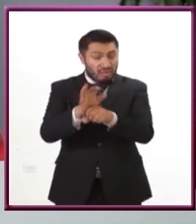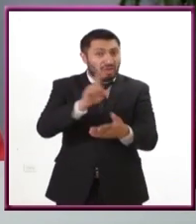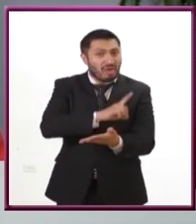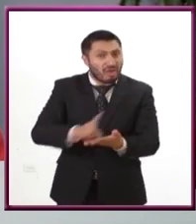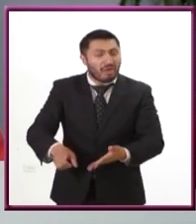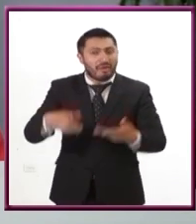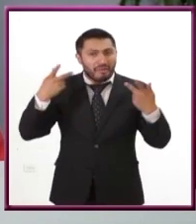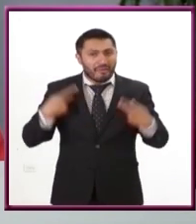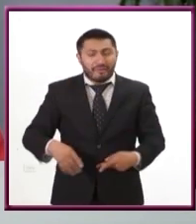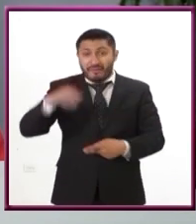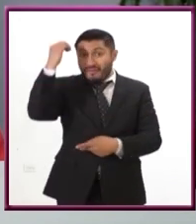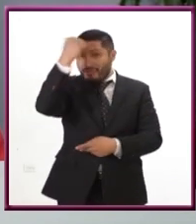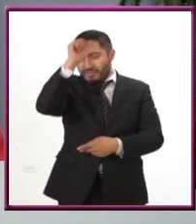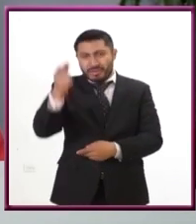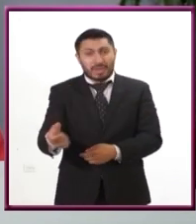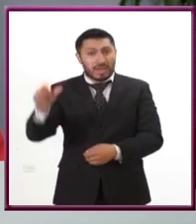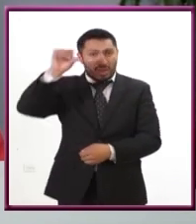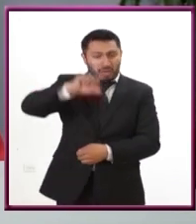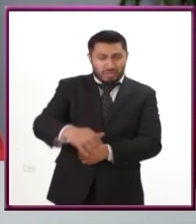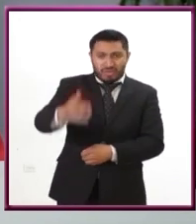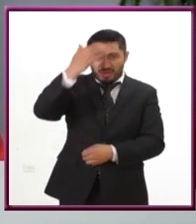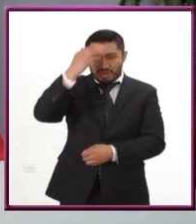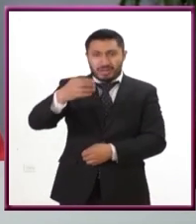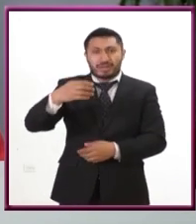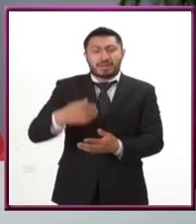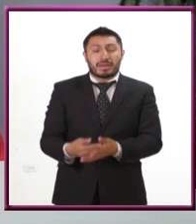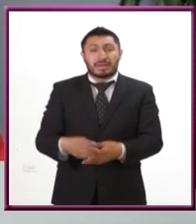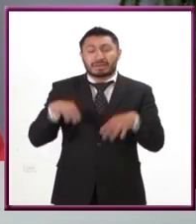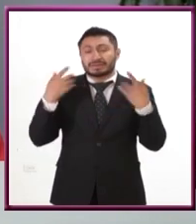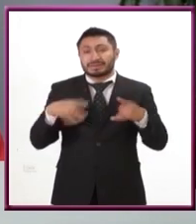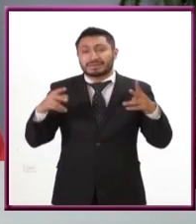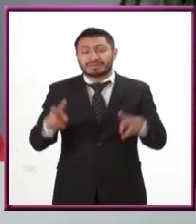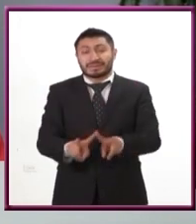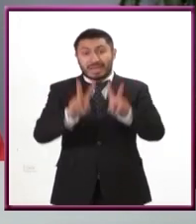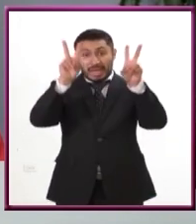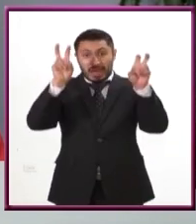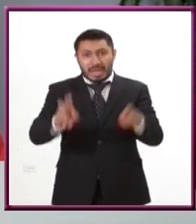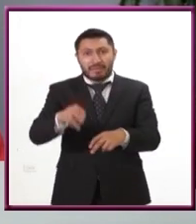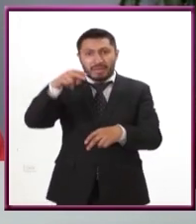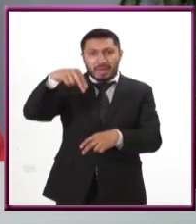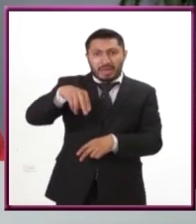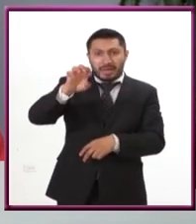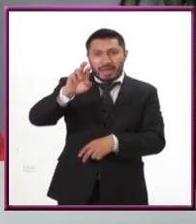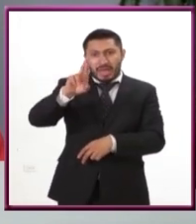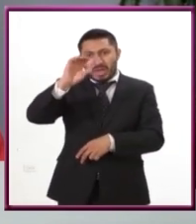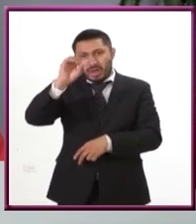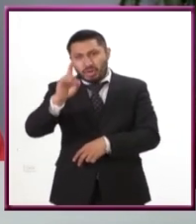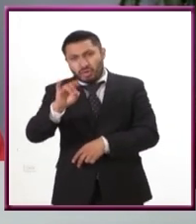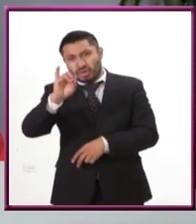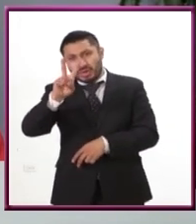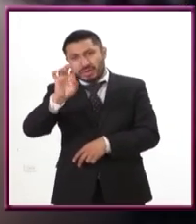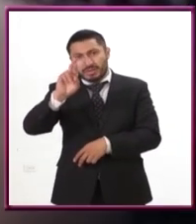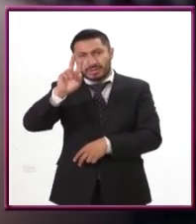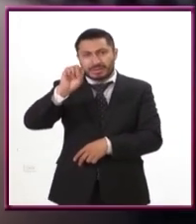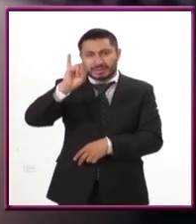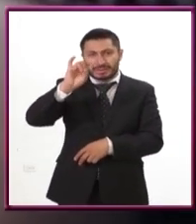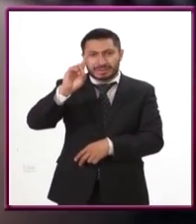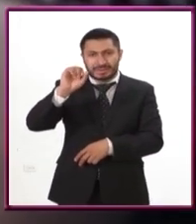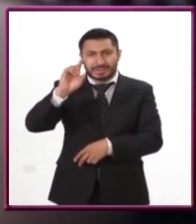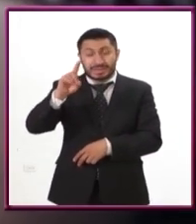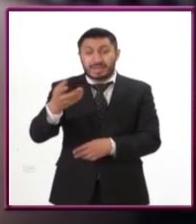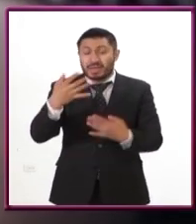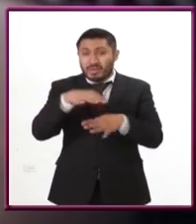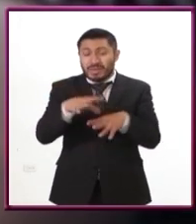de las personas autistas, y de ahí surgió lo que hoy se conoce como el paradigma de neurodiversidad, que es la base filosófica de